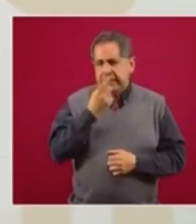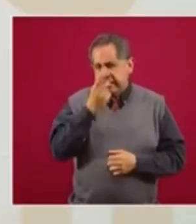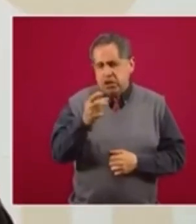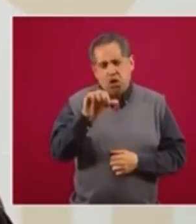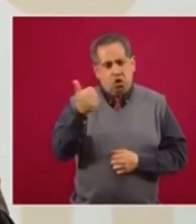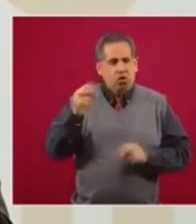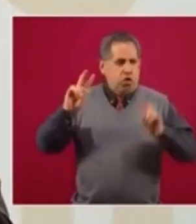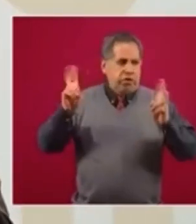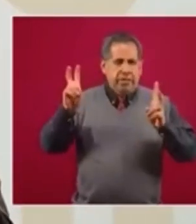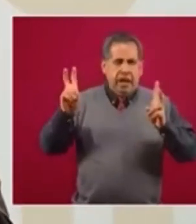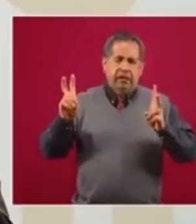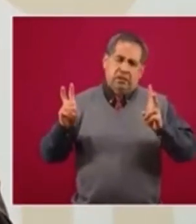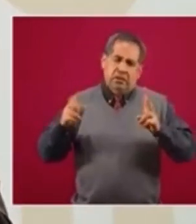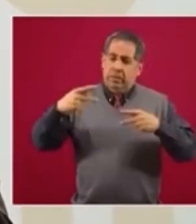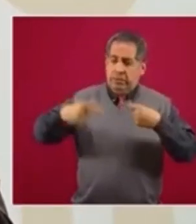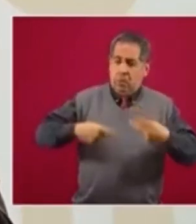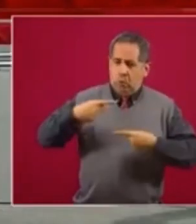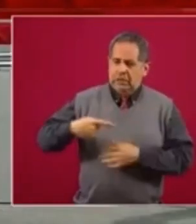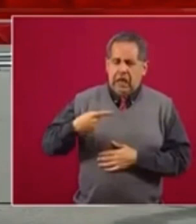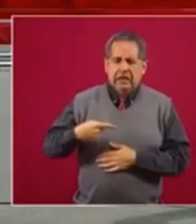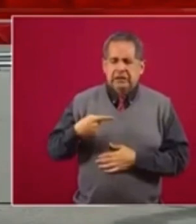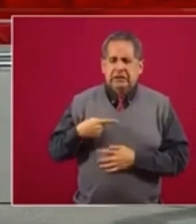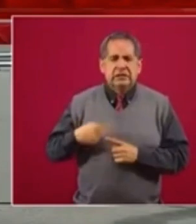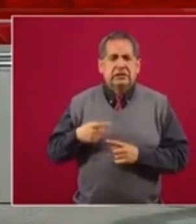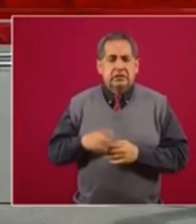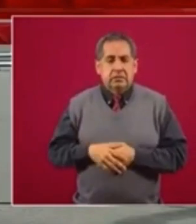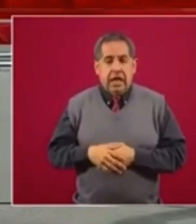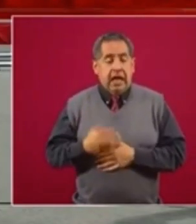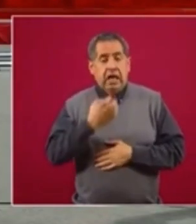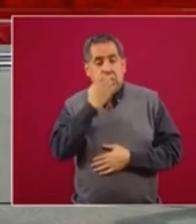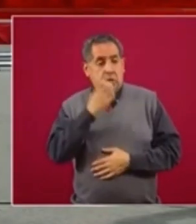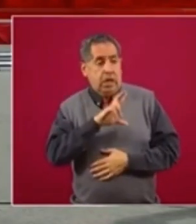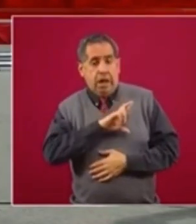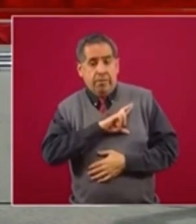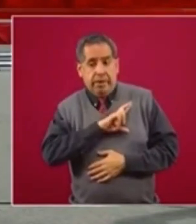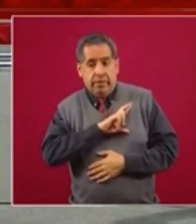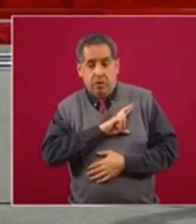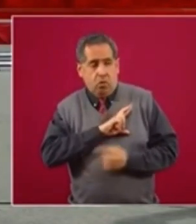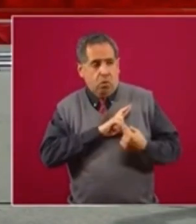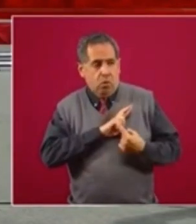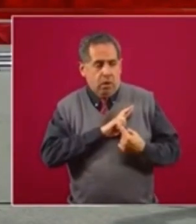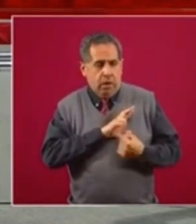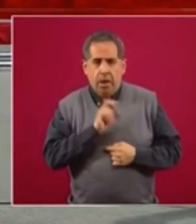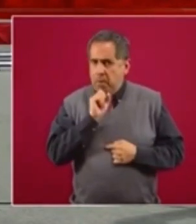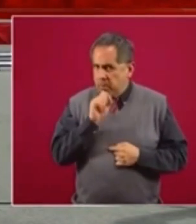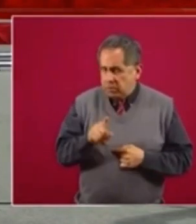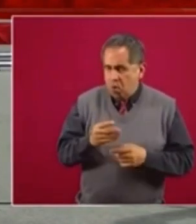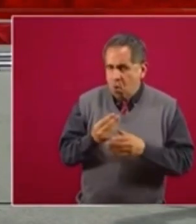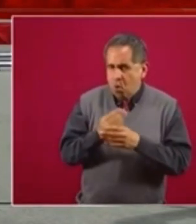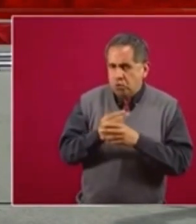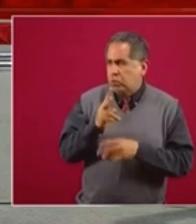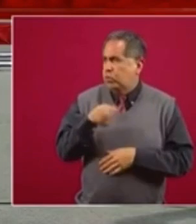los temas que se nos ha preguntado mucho es si las escuelas privadas deben de seguir los cursos de